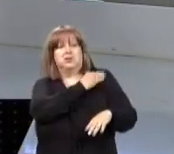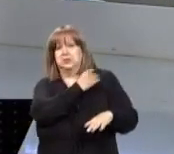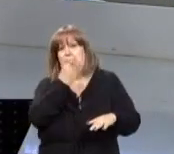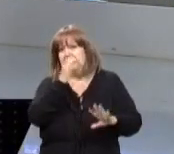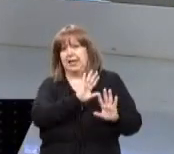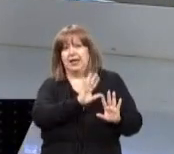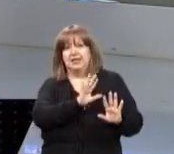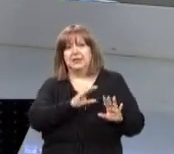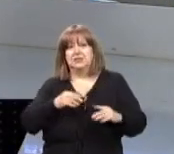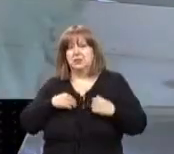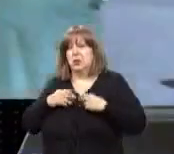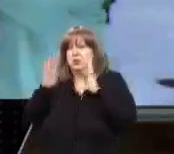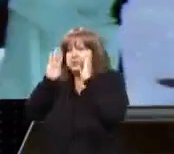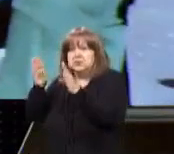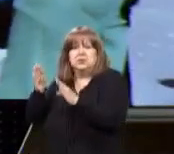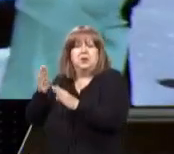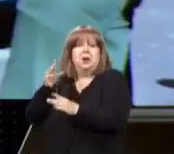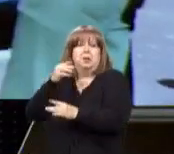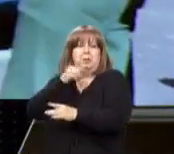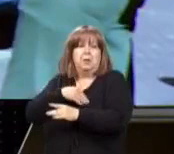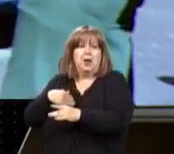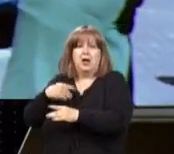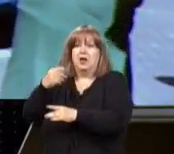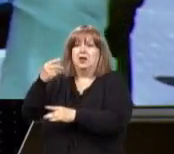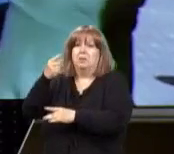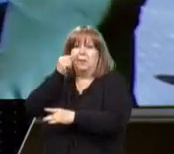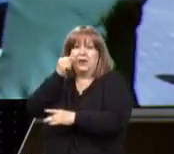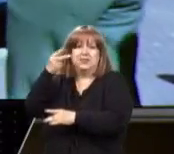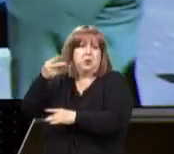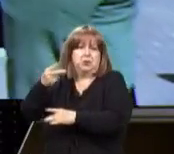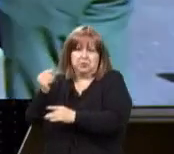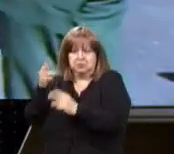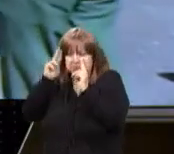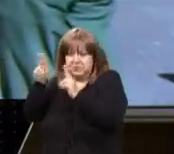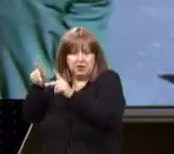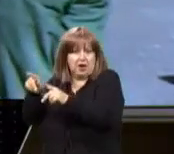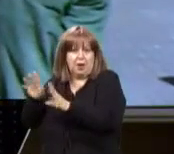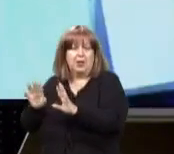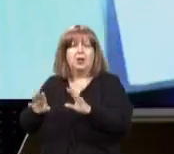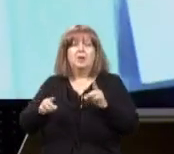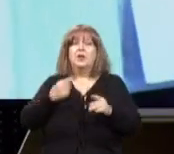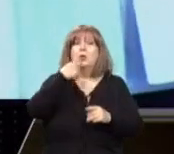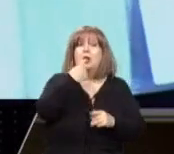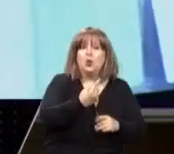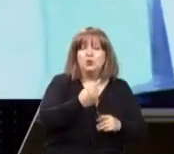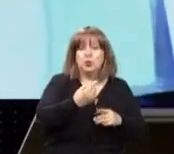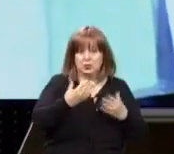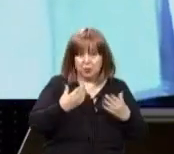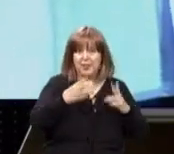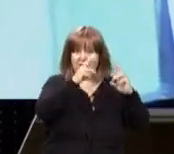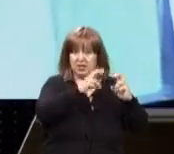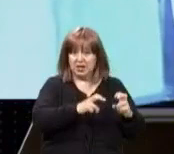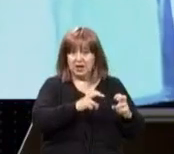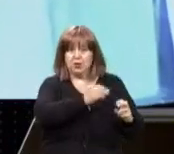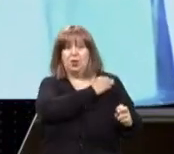No, es respetable. Si la persona no quiere... Pero igualmente se cuenta de que se llegó a esa persona, se quedó hasta ahí o directamente no se dice nada.